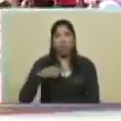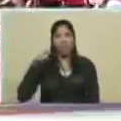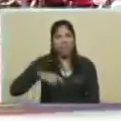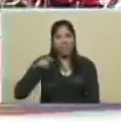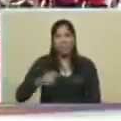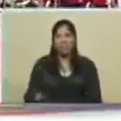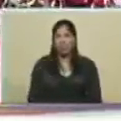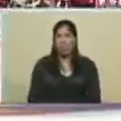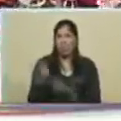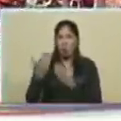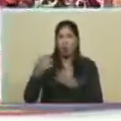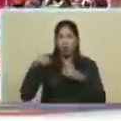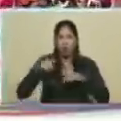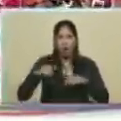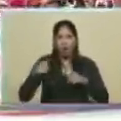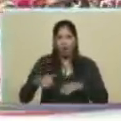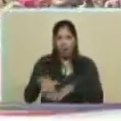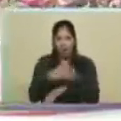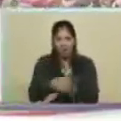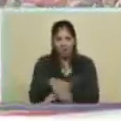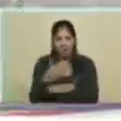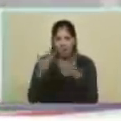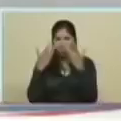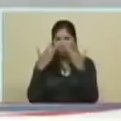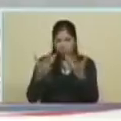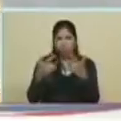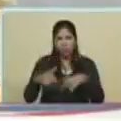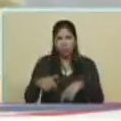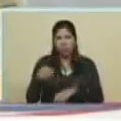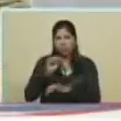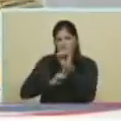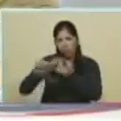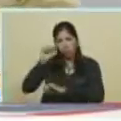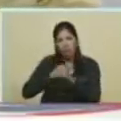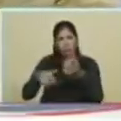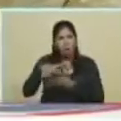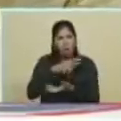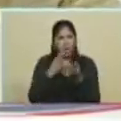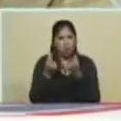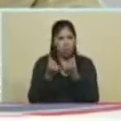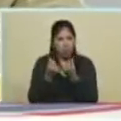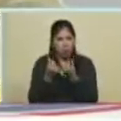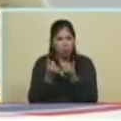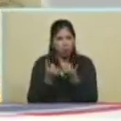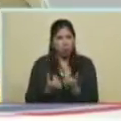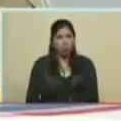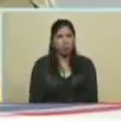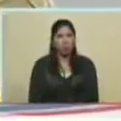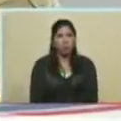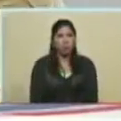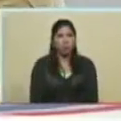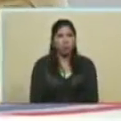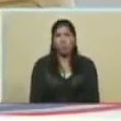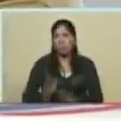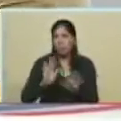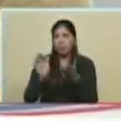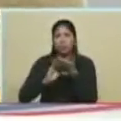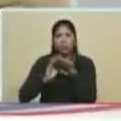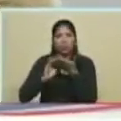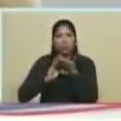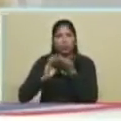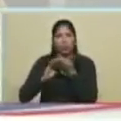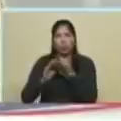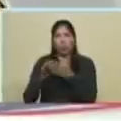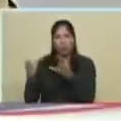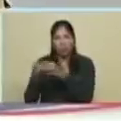rebelde del 4 de febrero en las calles para enfrentar la guerra económica, para enfrentar a los